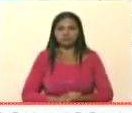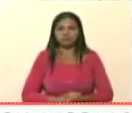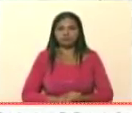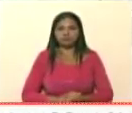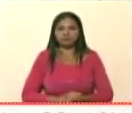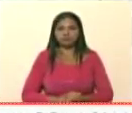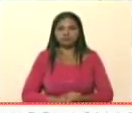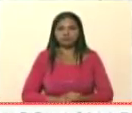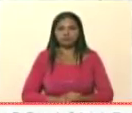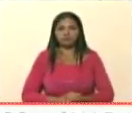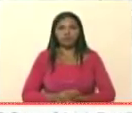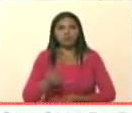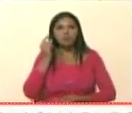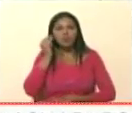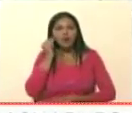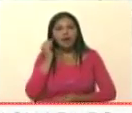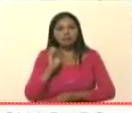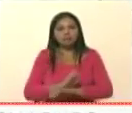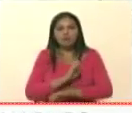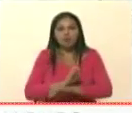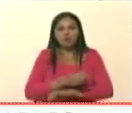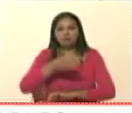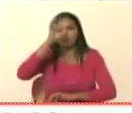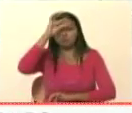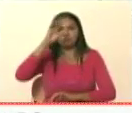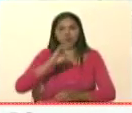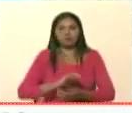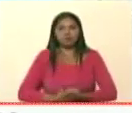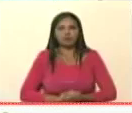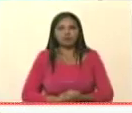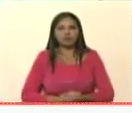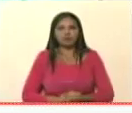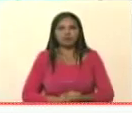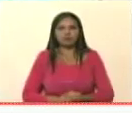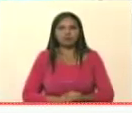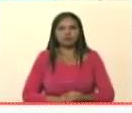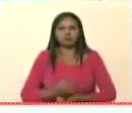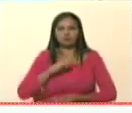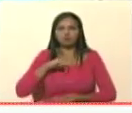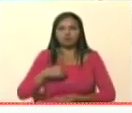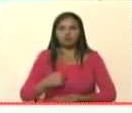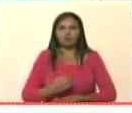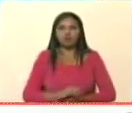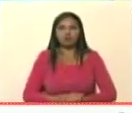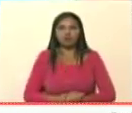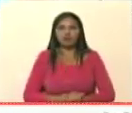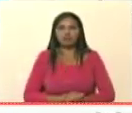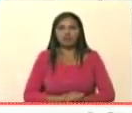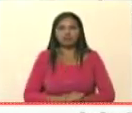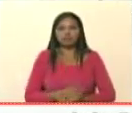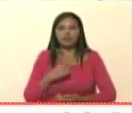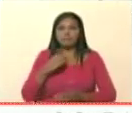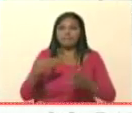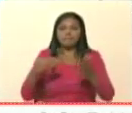Chani Hanan, creo que es ecuatoriana. Felicitaciones, ¿verdad? Me hubiera gustado que esa serie tuviera